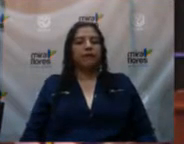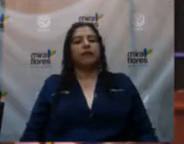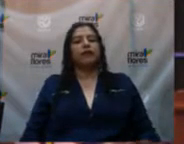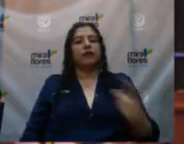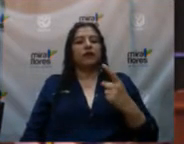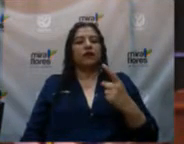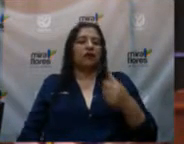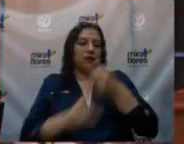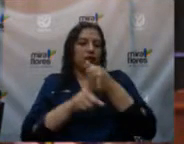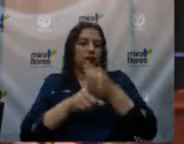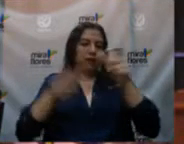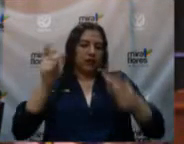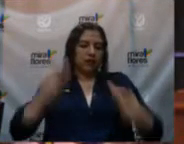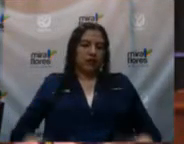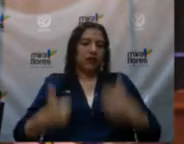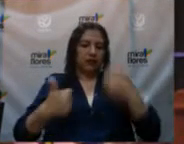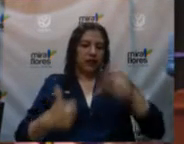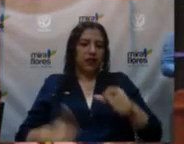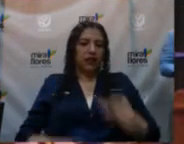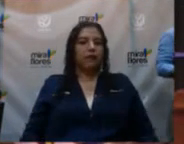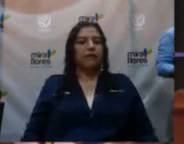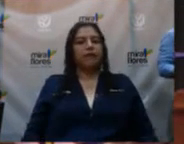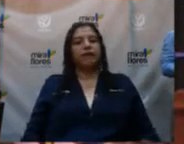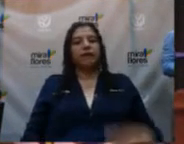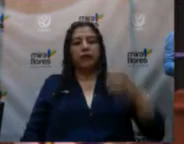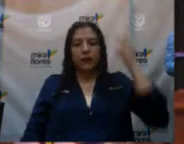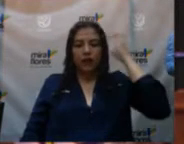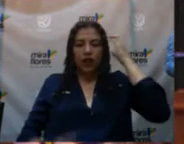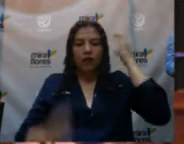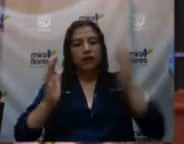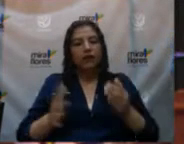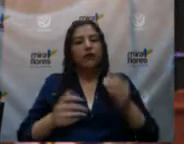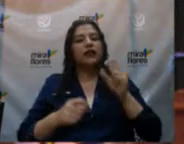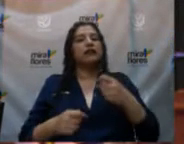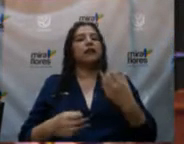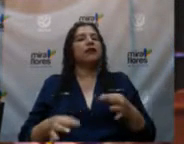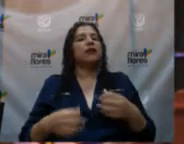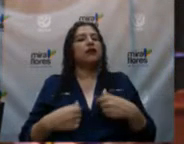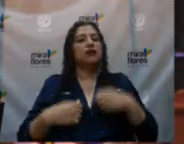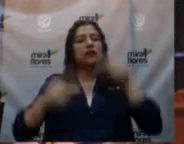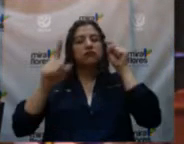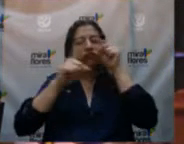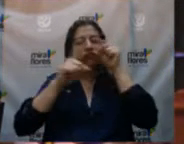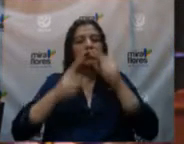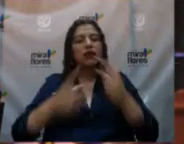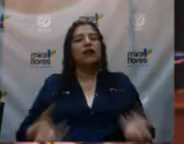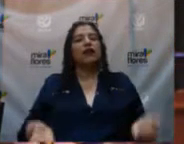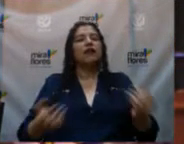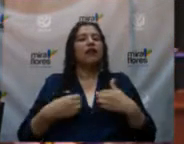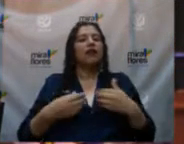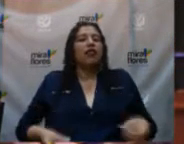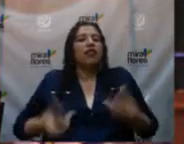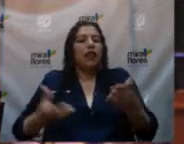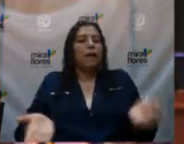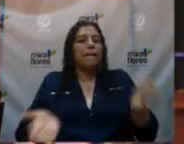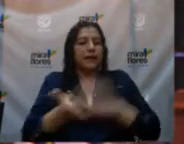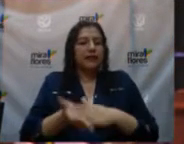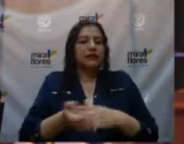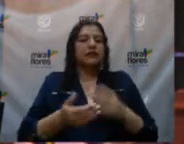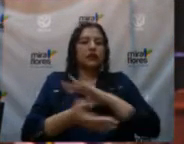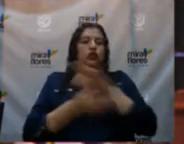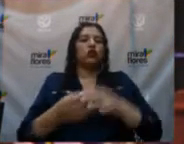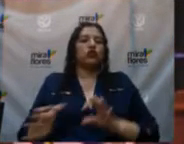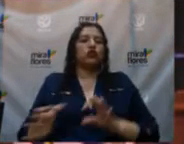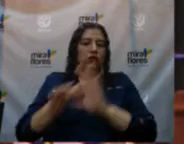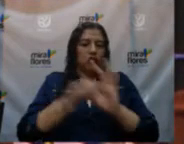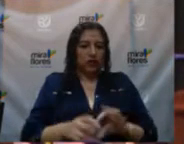los miraflorinos. Y los miraflorinos siempre han tenido esa expectativa de generar más por su distrito, de ser unidos